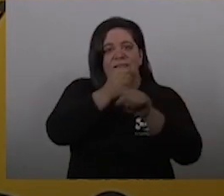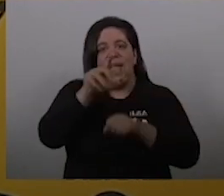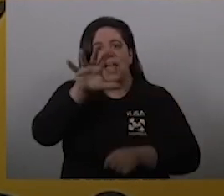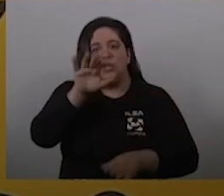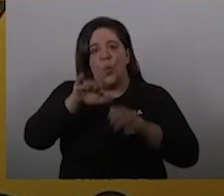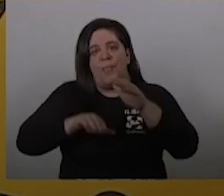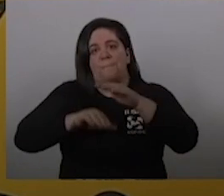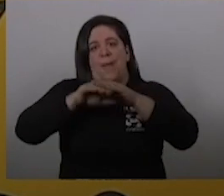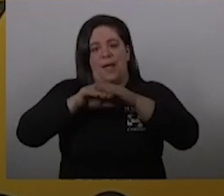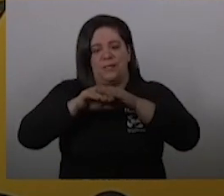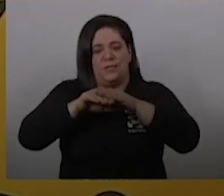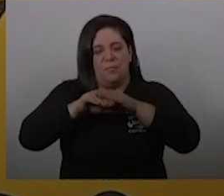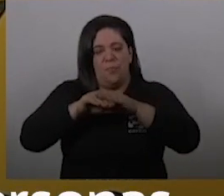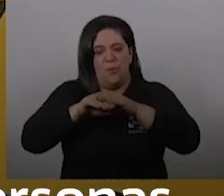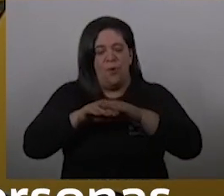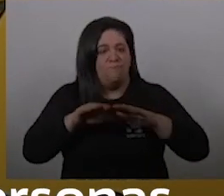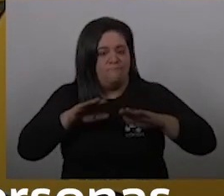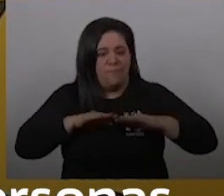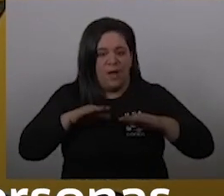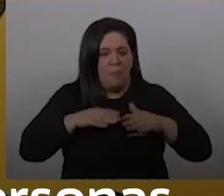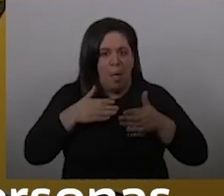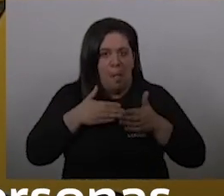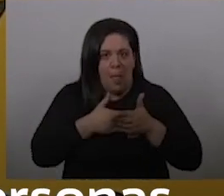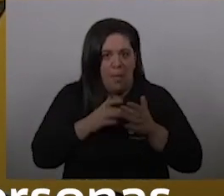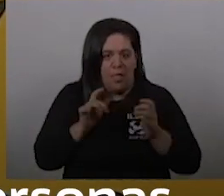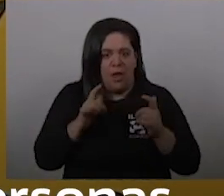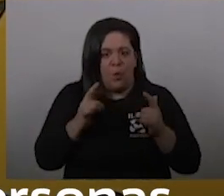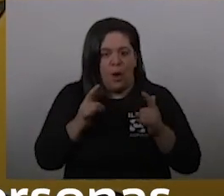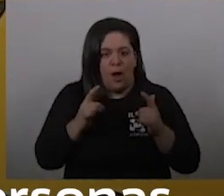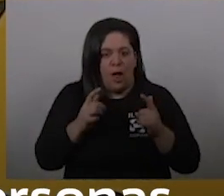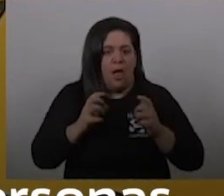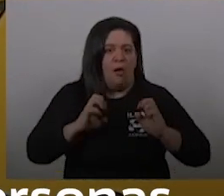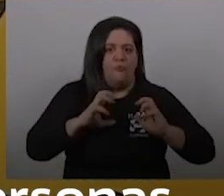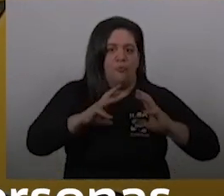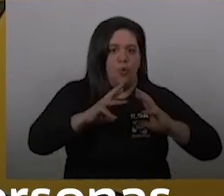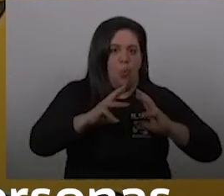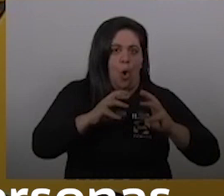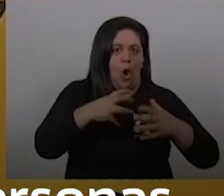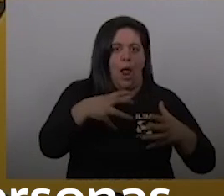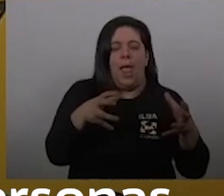Los deportes al aire libre ya no van a tener límite de cantidad de personas. O sea, vamos a poder volver a jugar el fútbol de once.